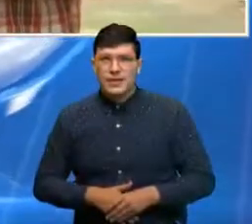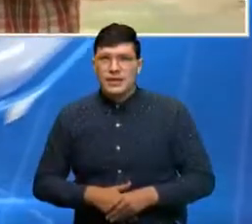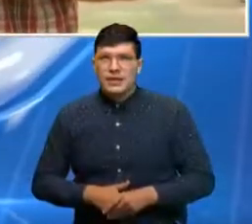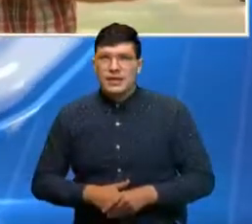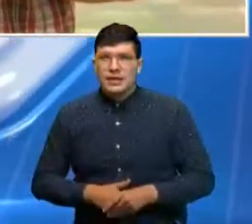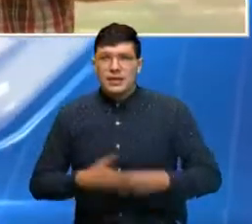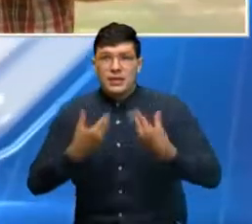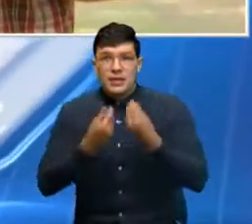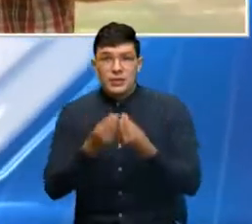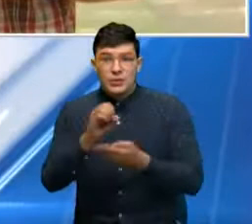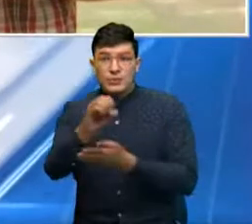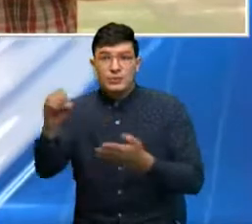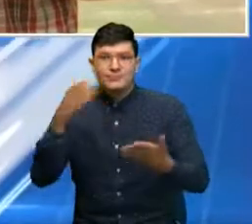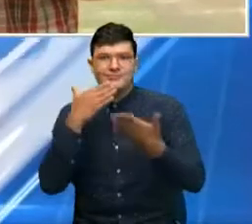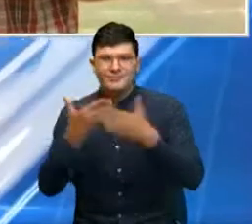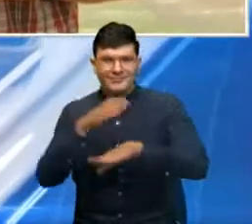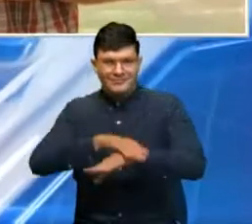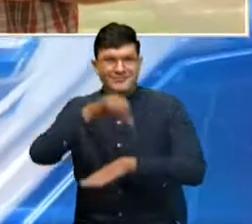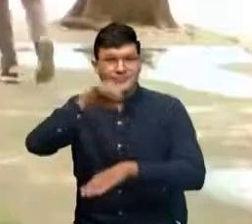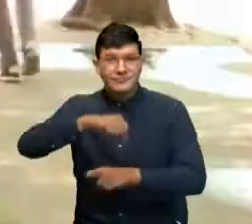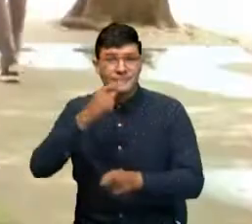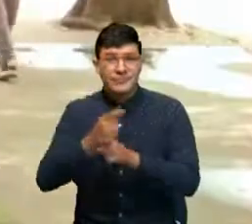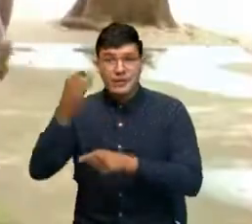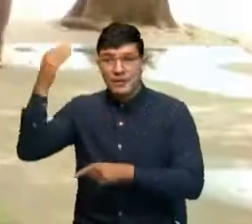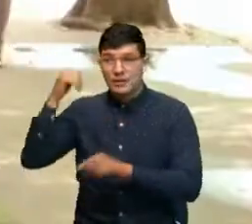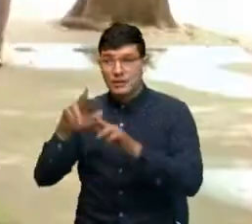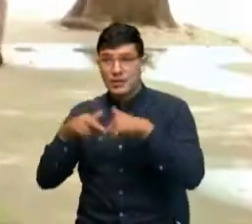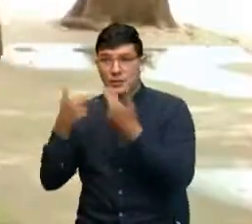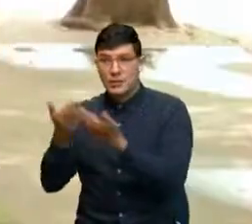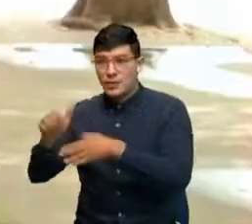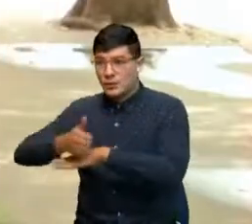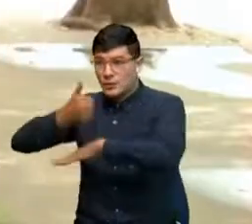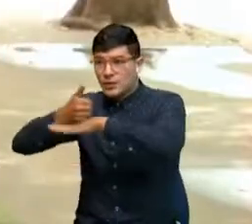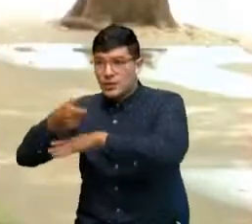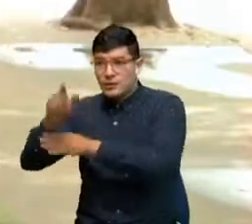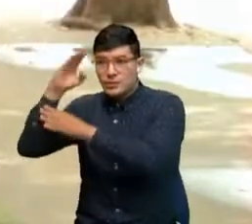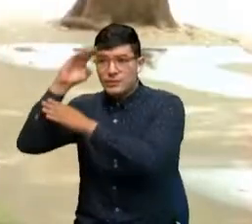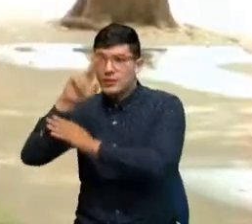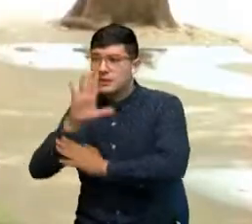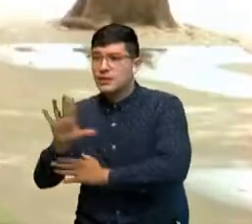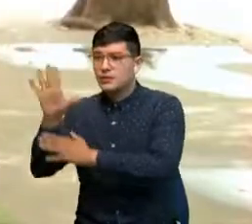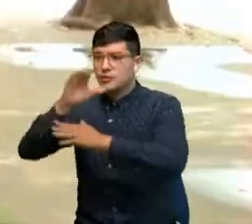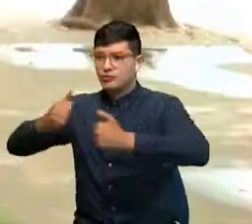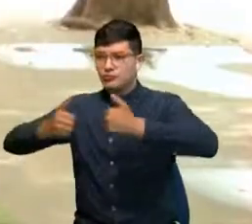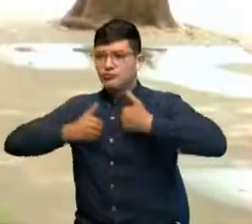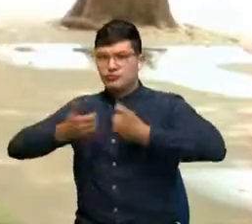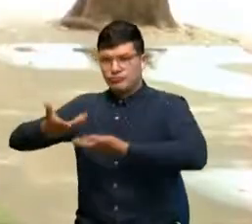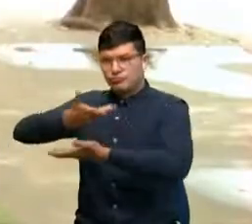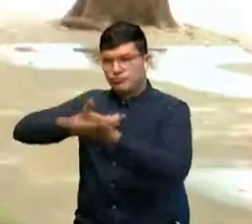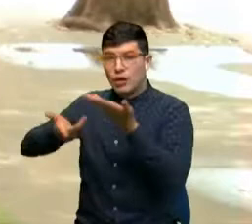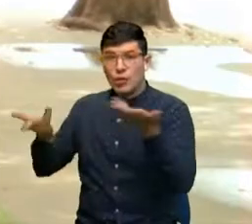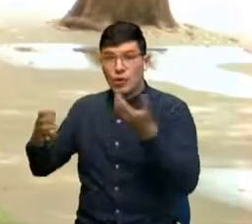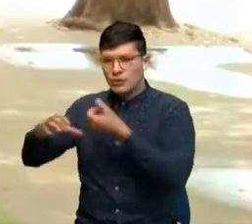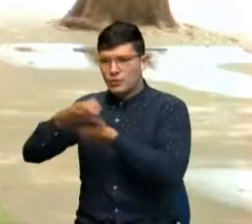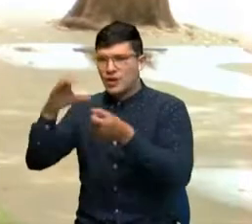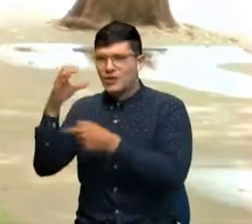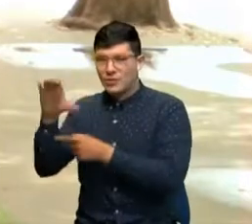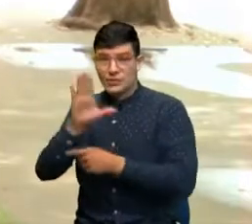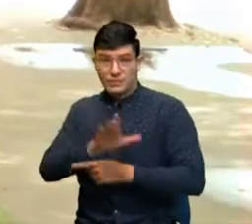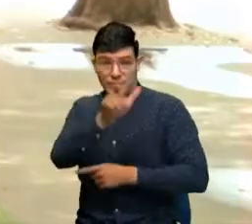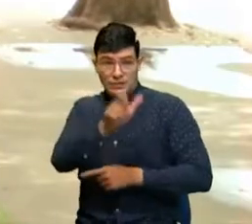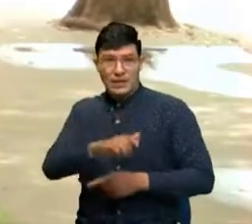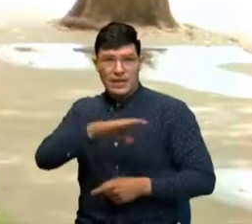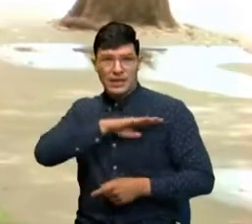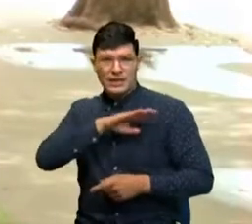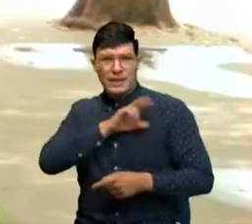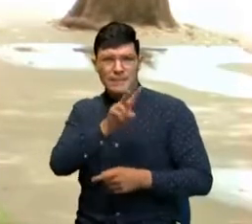compañeros que algunas tardes después en una reunión con autoridades de policía y militares que se llevó a cabo en cúcuta del alcalde de villa del rosario